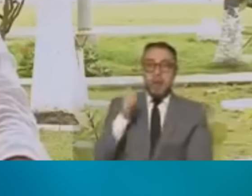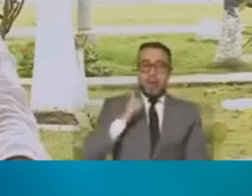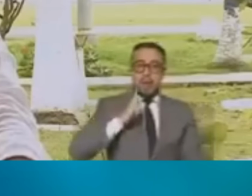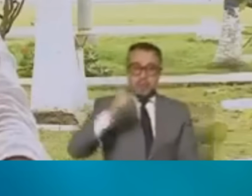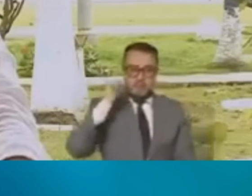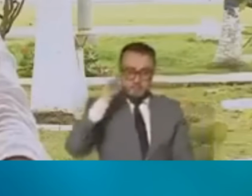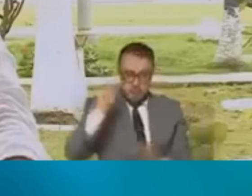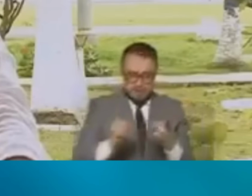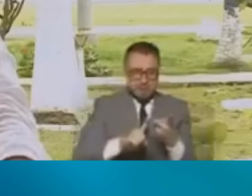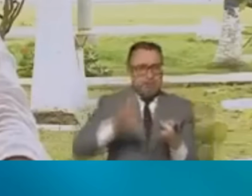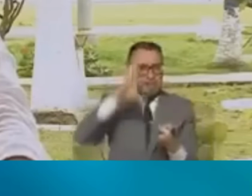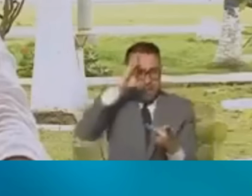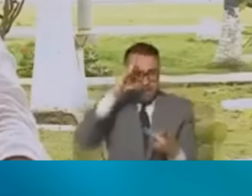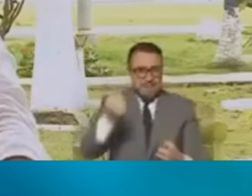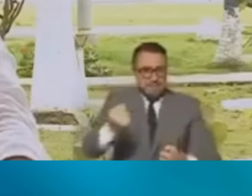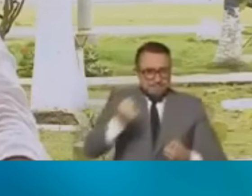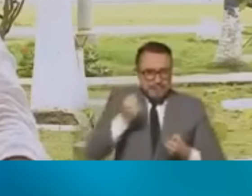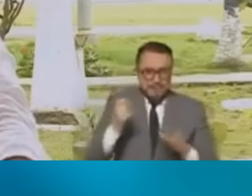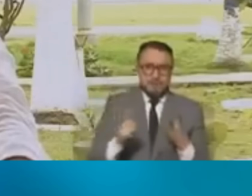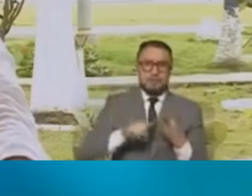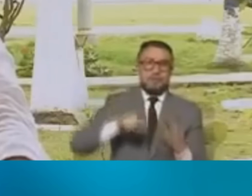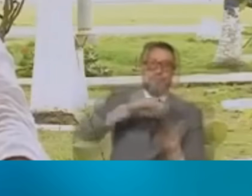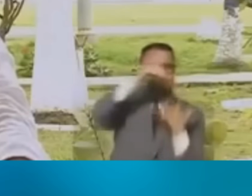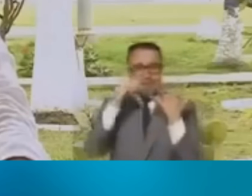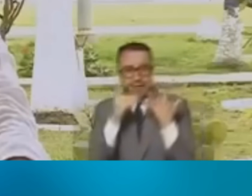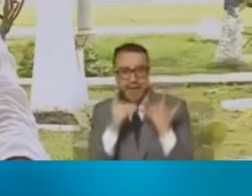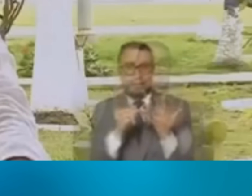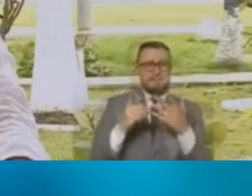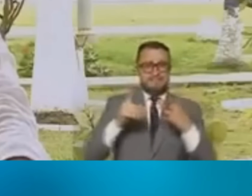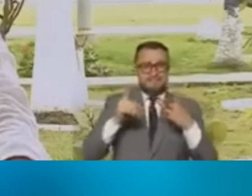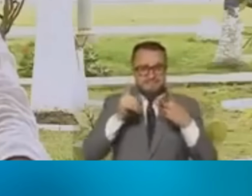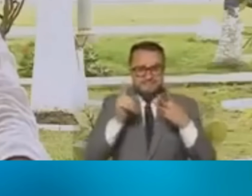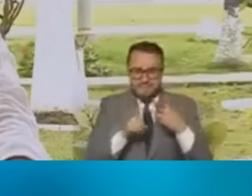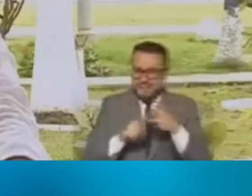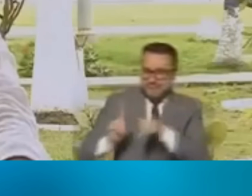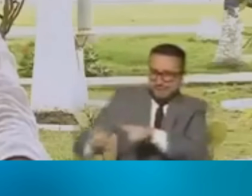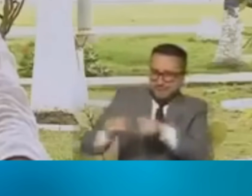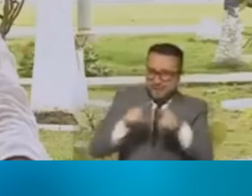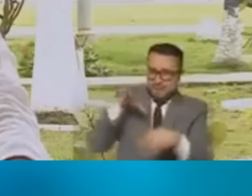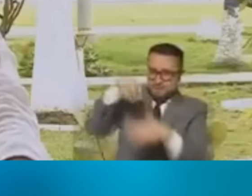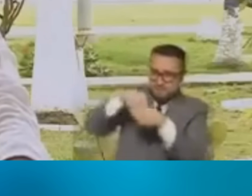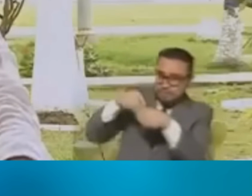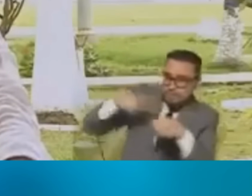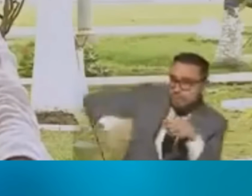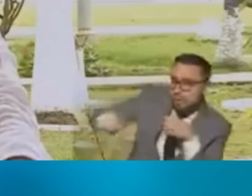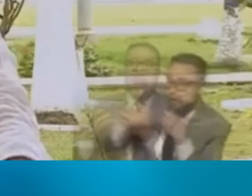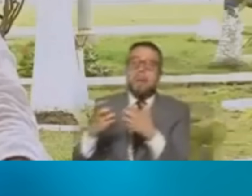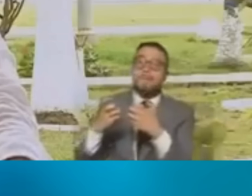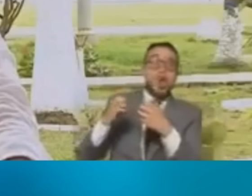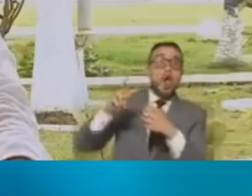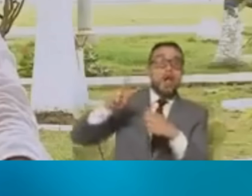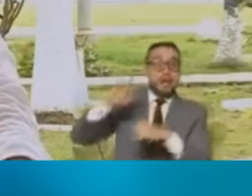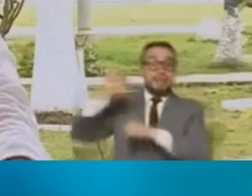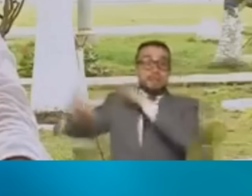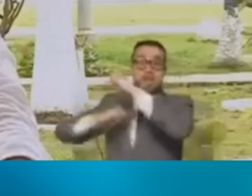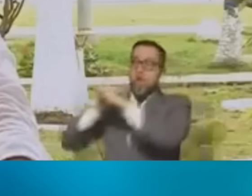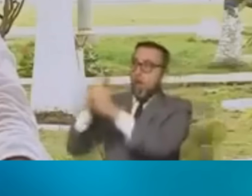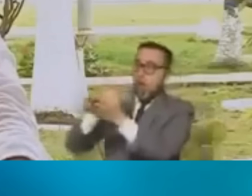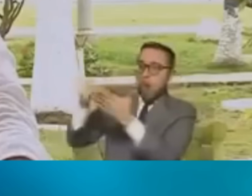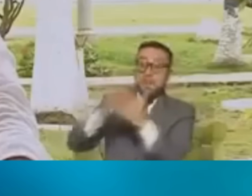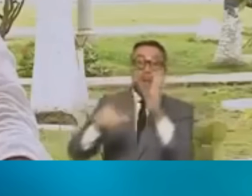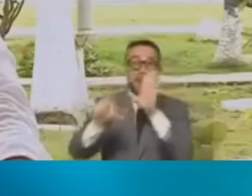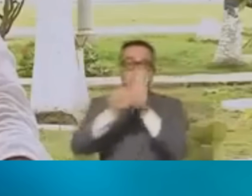dirigentes políticos, la fuerza pública, funcionarios de la DIAN y aduanas que permiten la entrada masiva del contrabando. Se ha